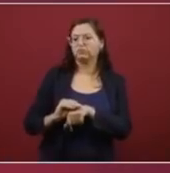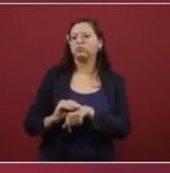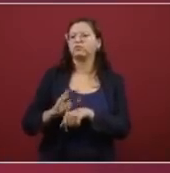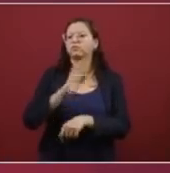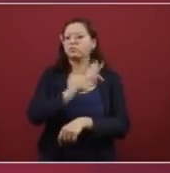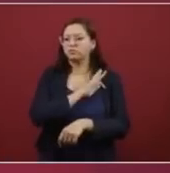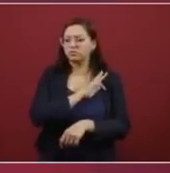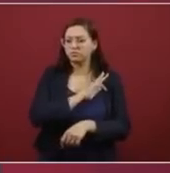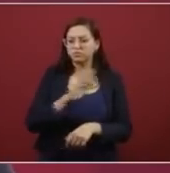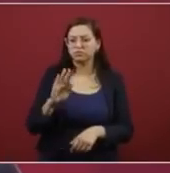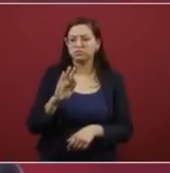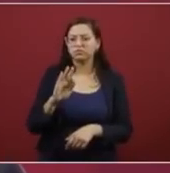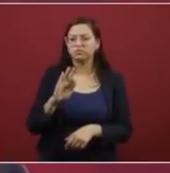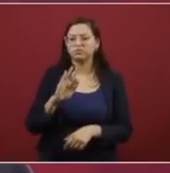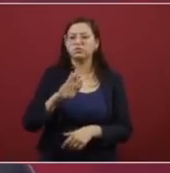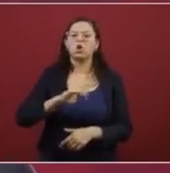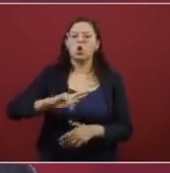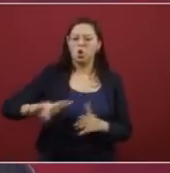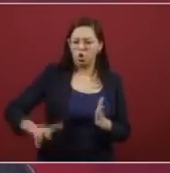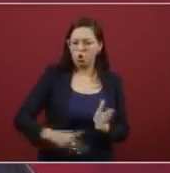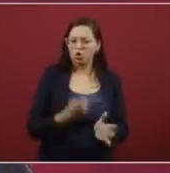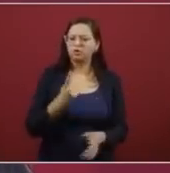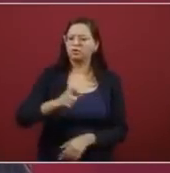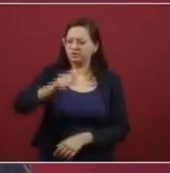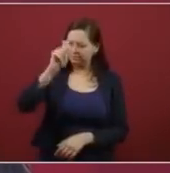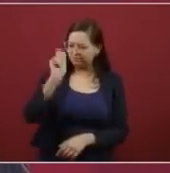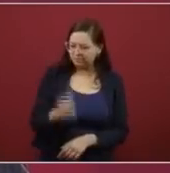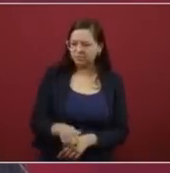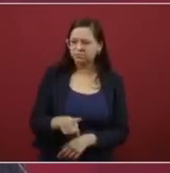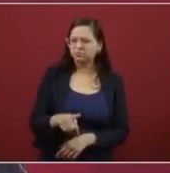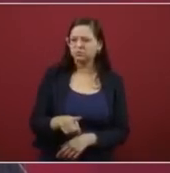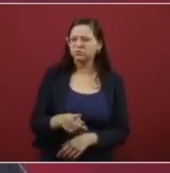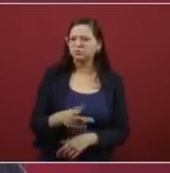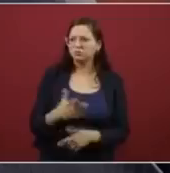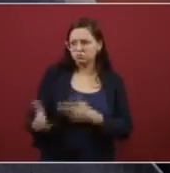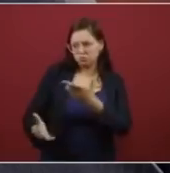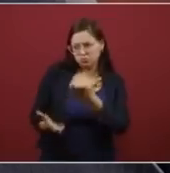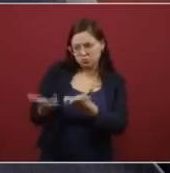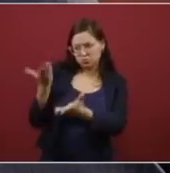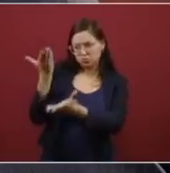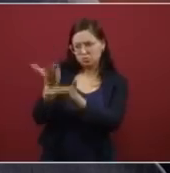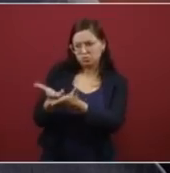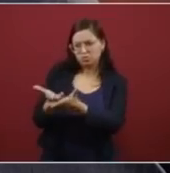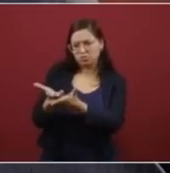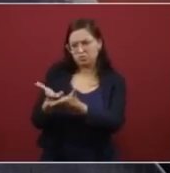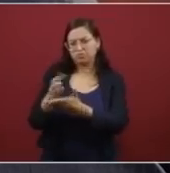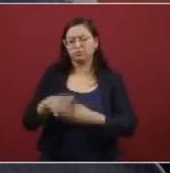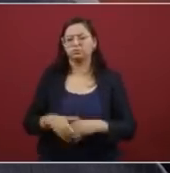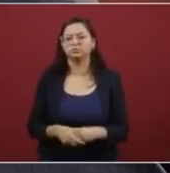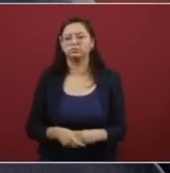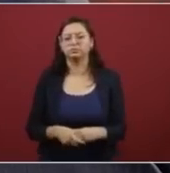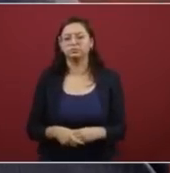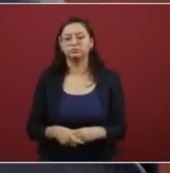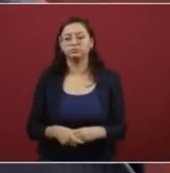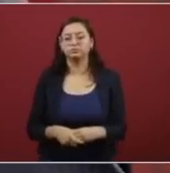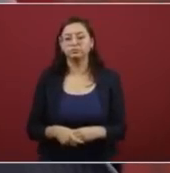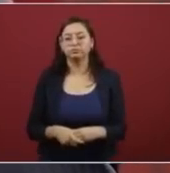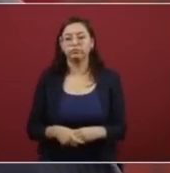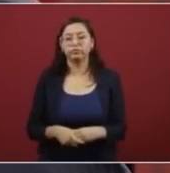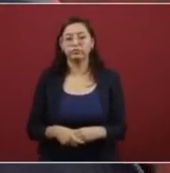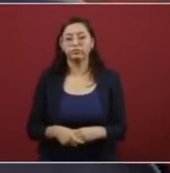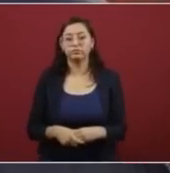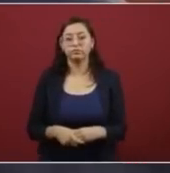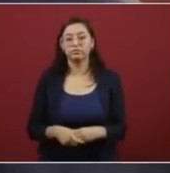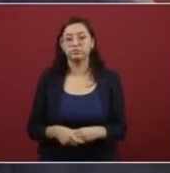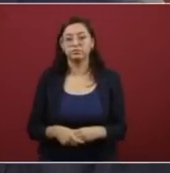posibilidad de reafirmar nuestras propuestas. Lo que no quiero,